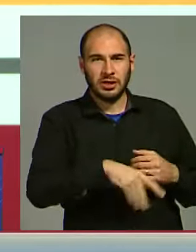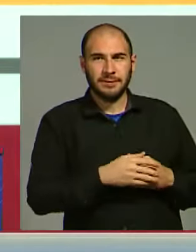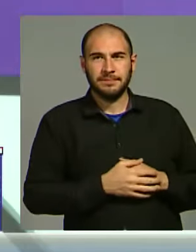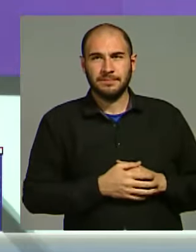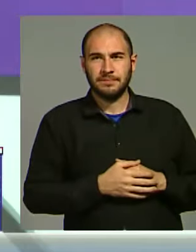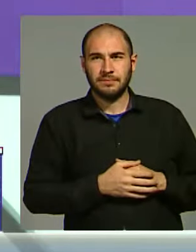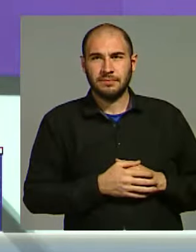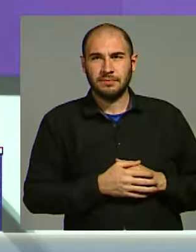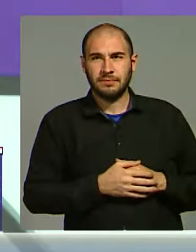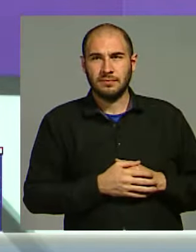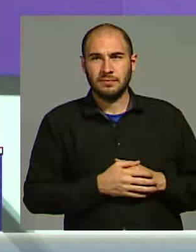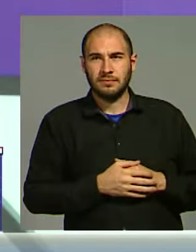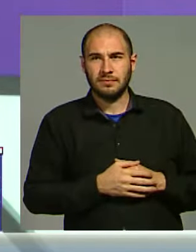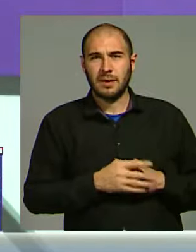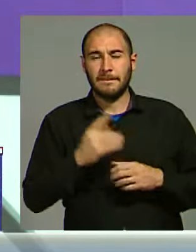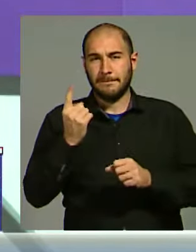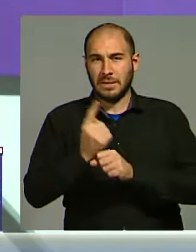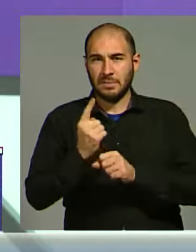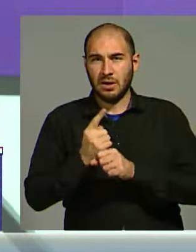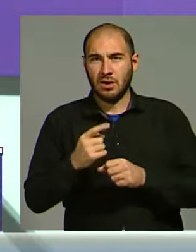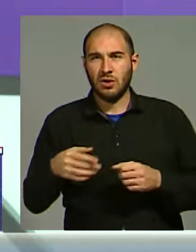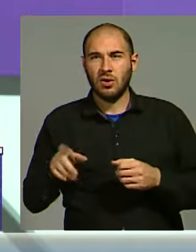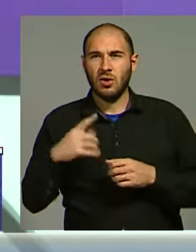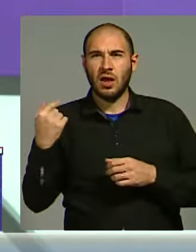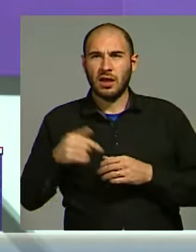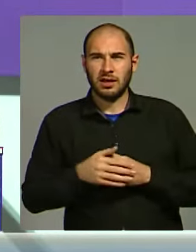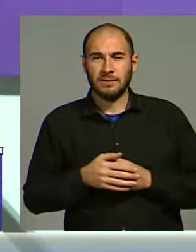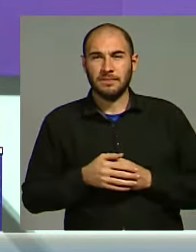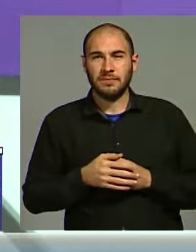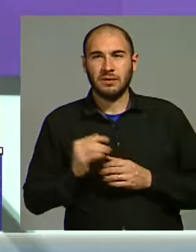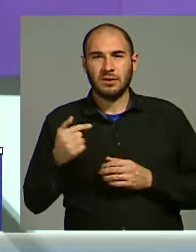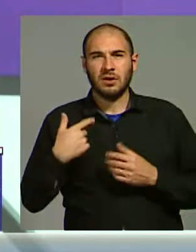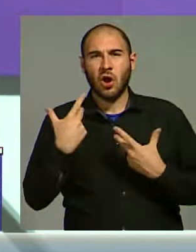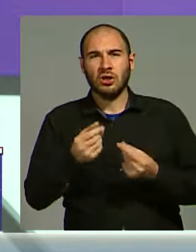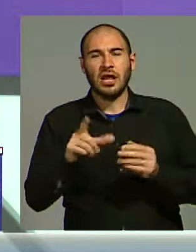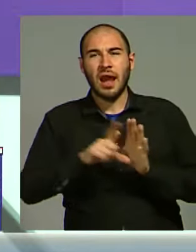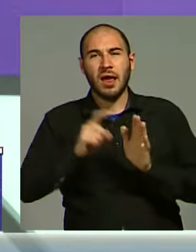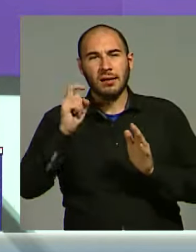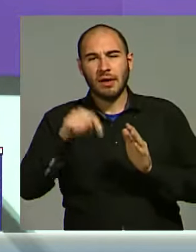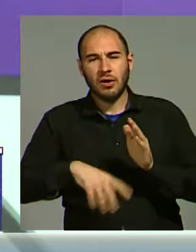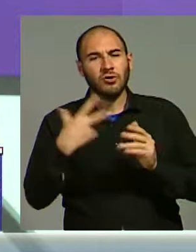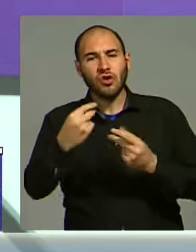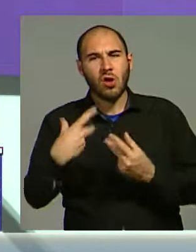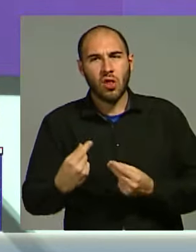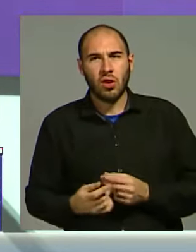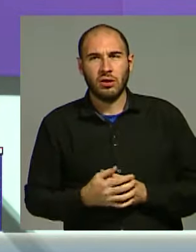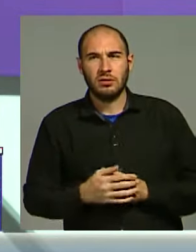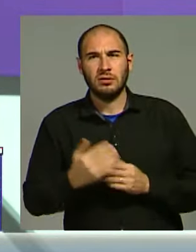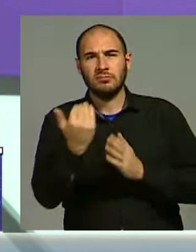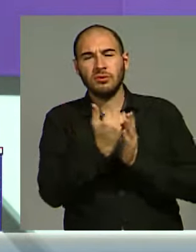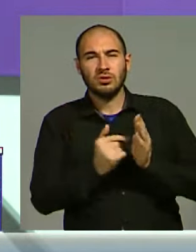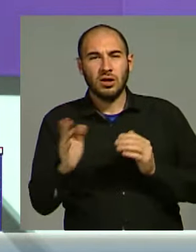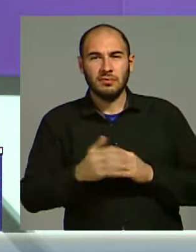Mendoza. Bueno, en primer lugar, desde ya estamos asistiendo a algo que niega toda la legislación vigente y toda la jurisprudencia